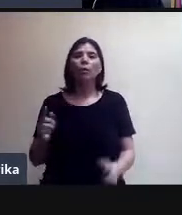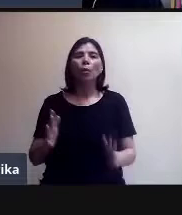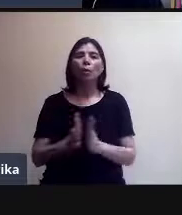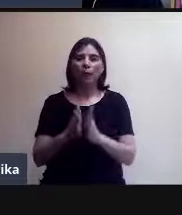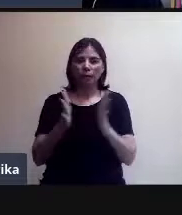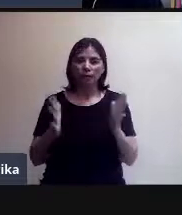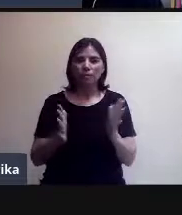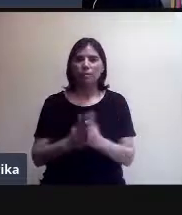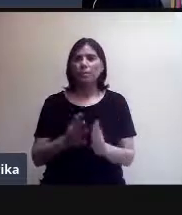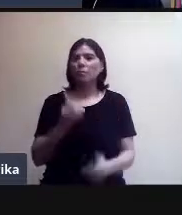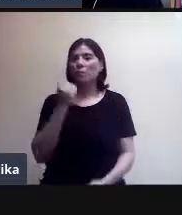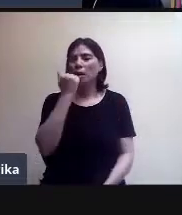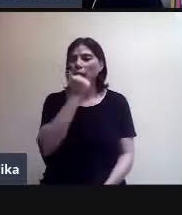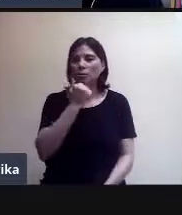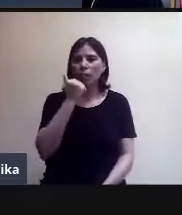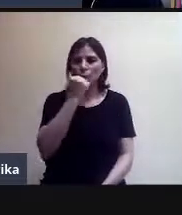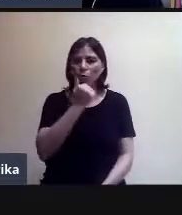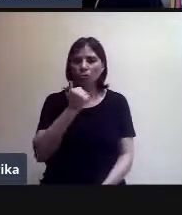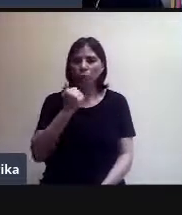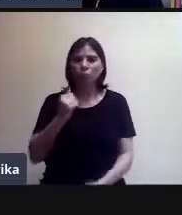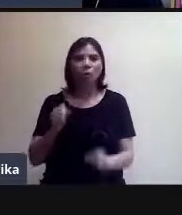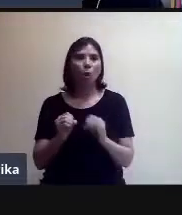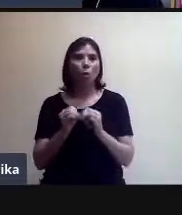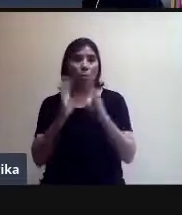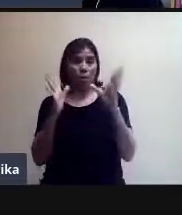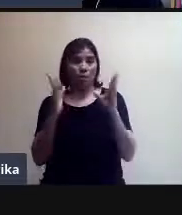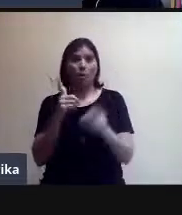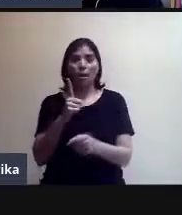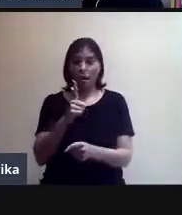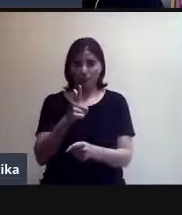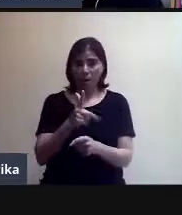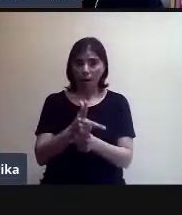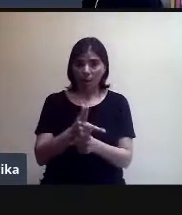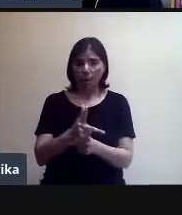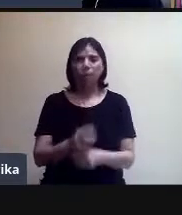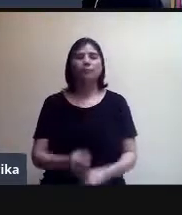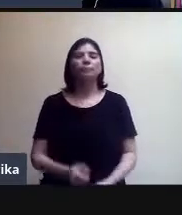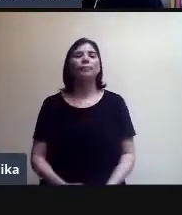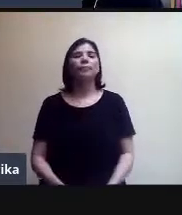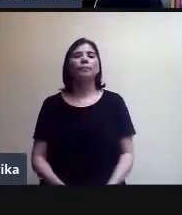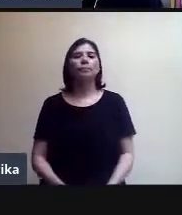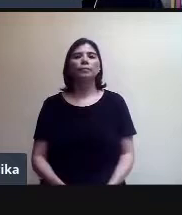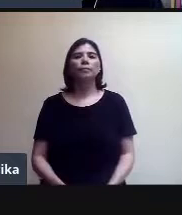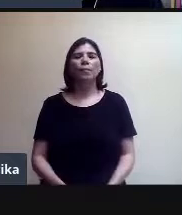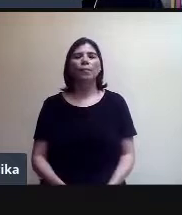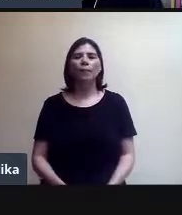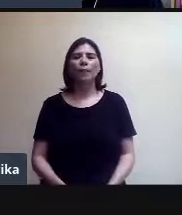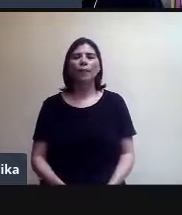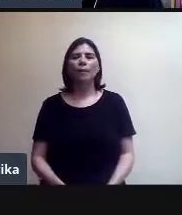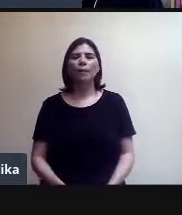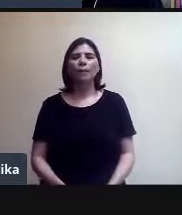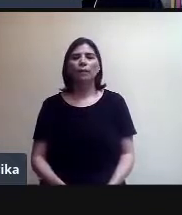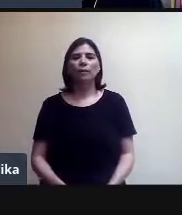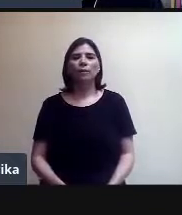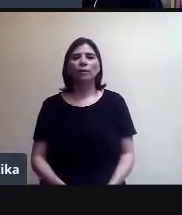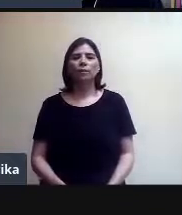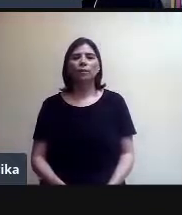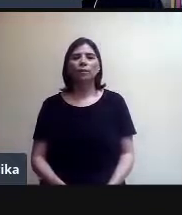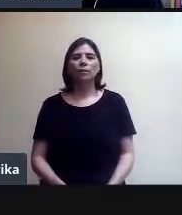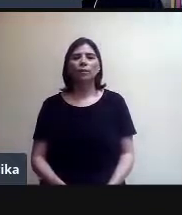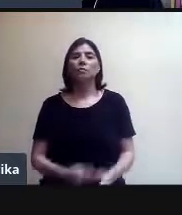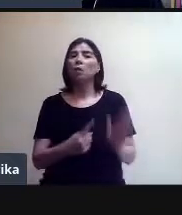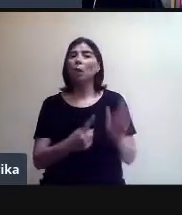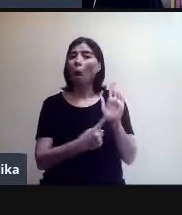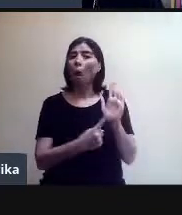la cámara y el micrófono. Y de esa manera tienen mucha más estabilidad en el internet. Aquí hay una flechita que dice presentar